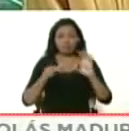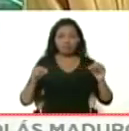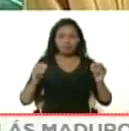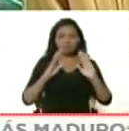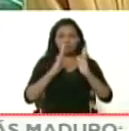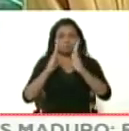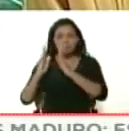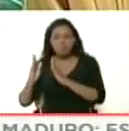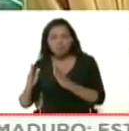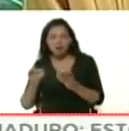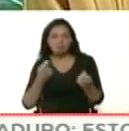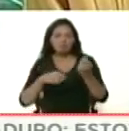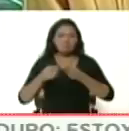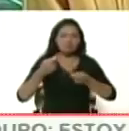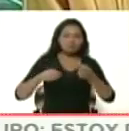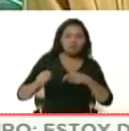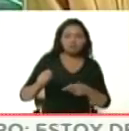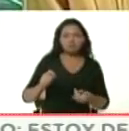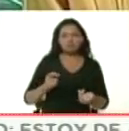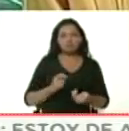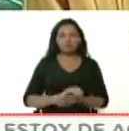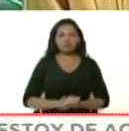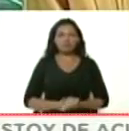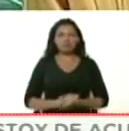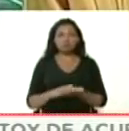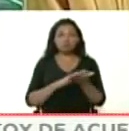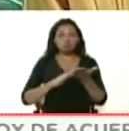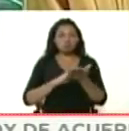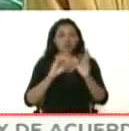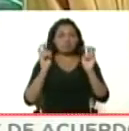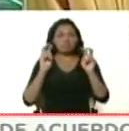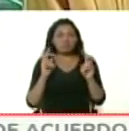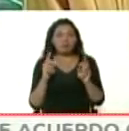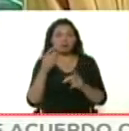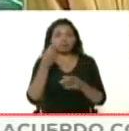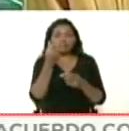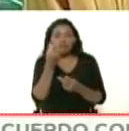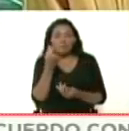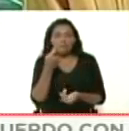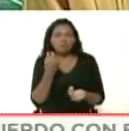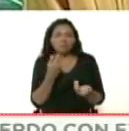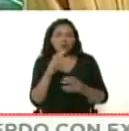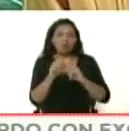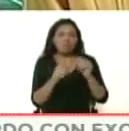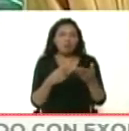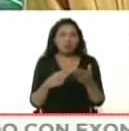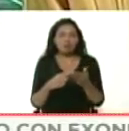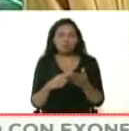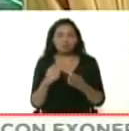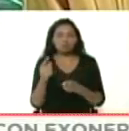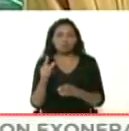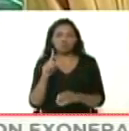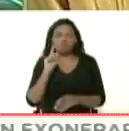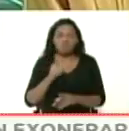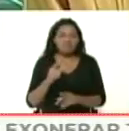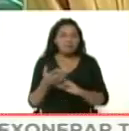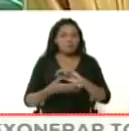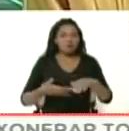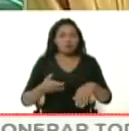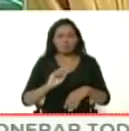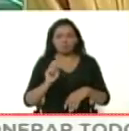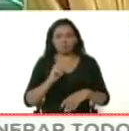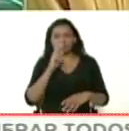distributivas, comercializadoras, resolver el tema de los precios. No debe ser un problema. Es un